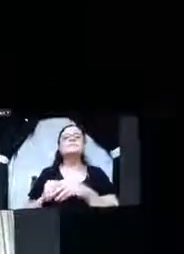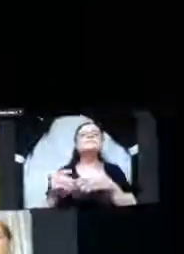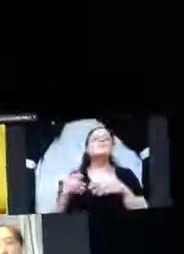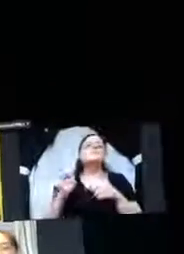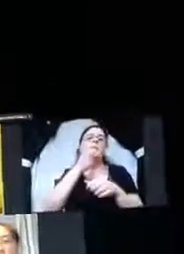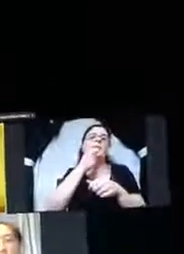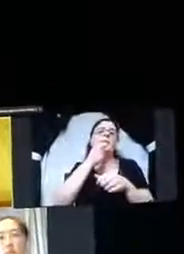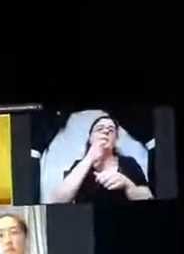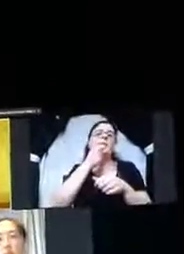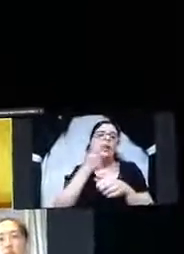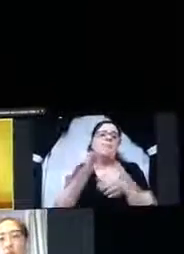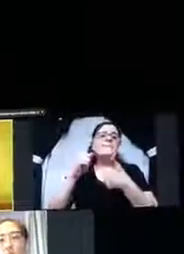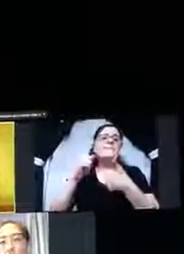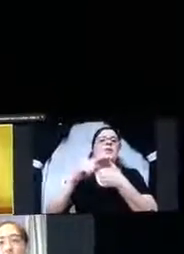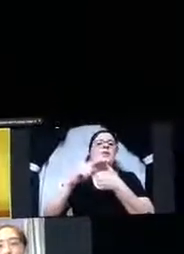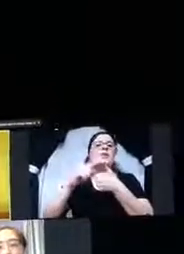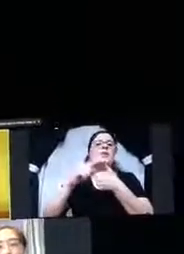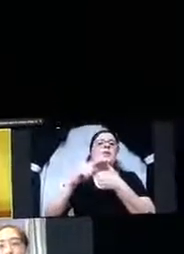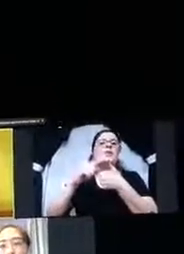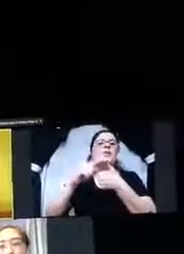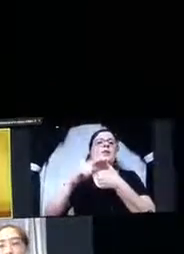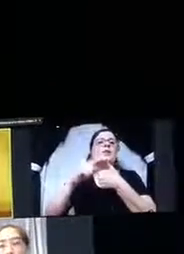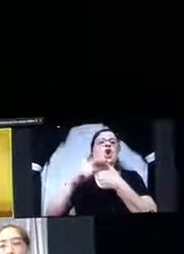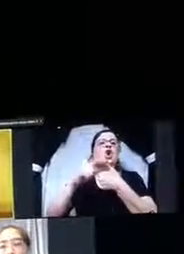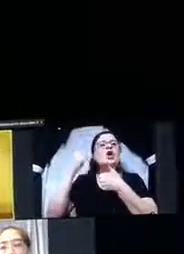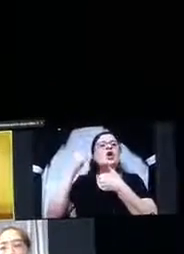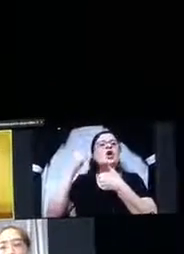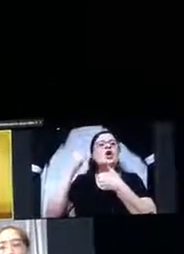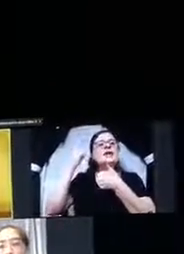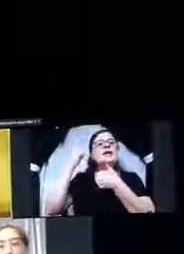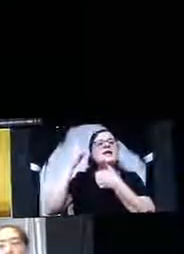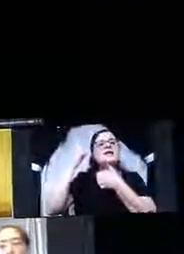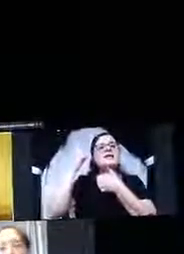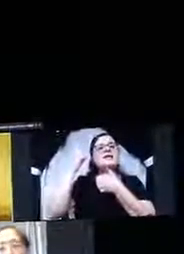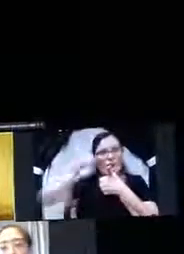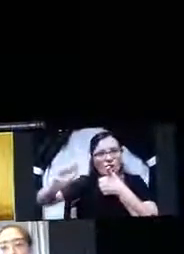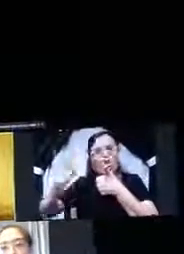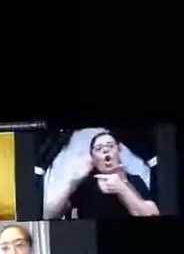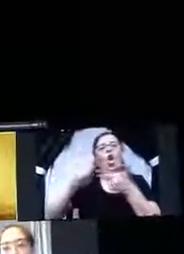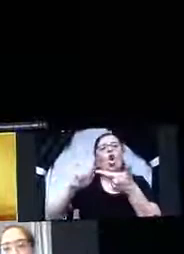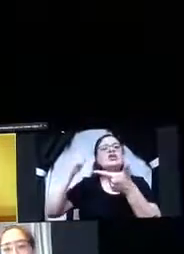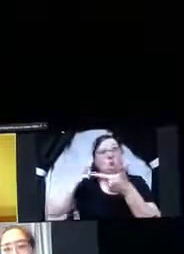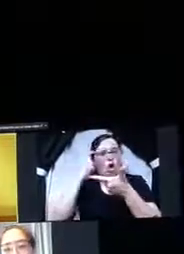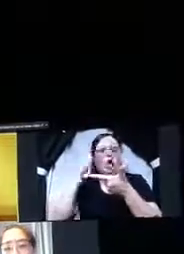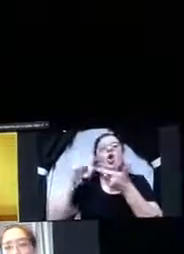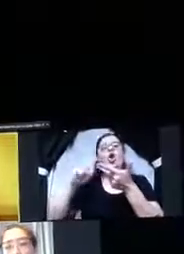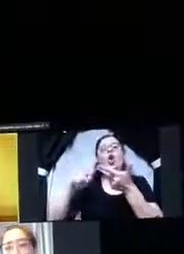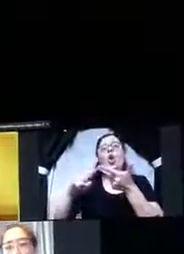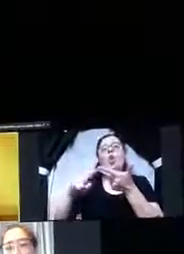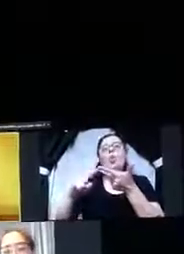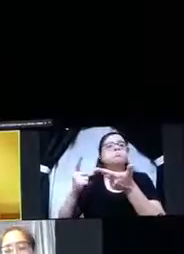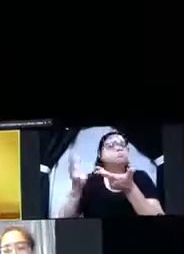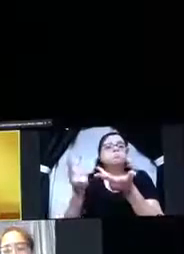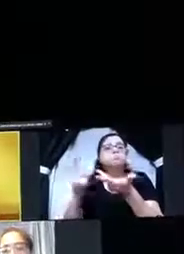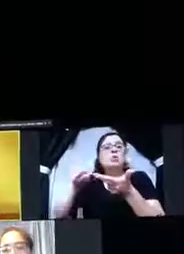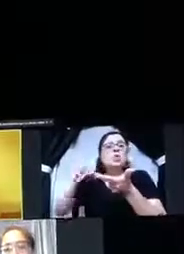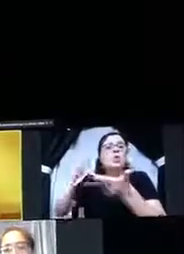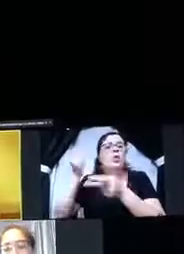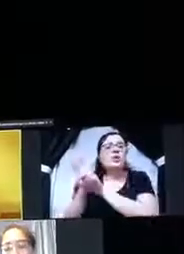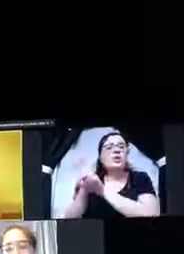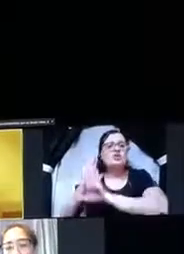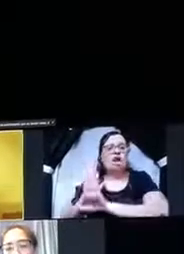Ya sea el psicopedagogo, ¿sí? O el psicólogo cognitivo o quien